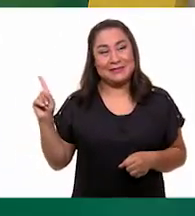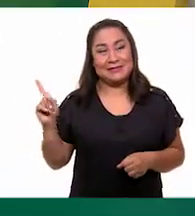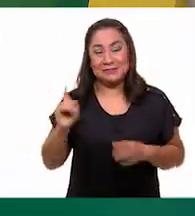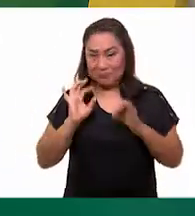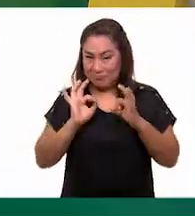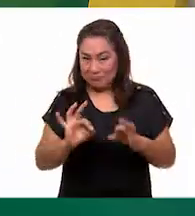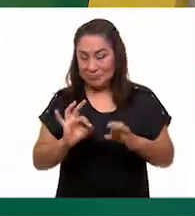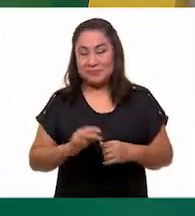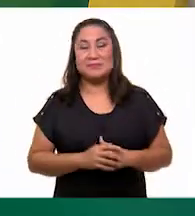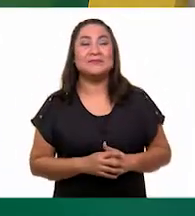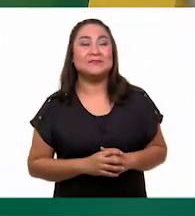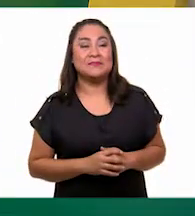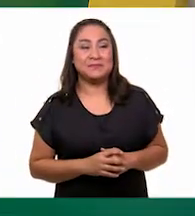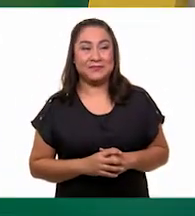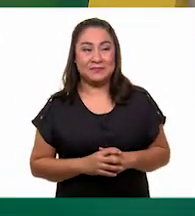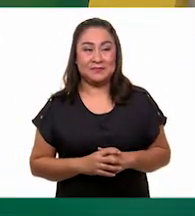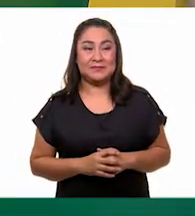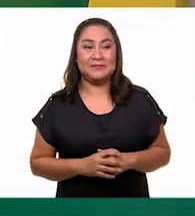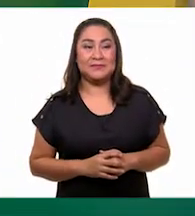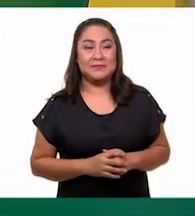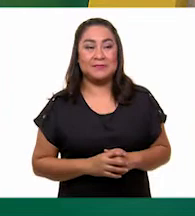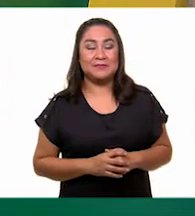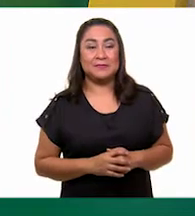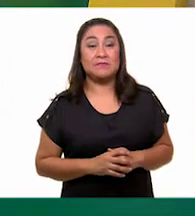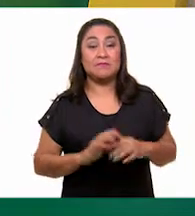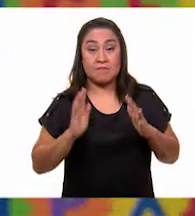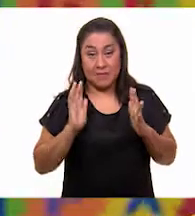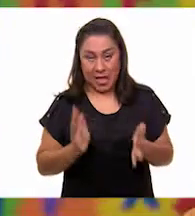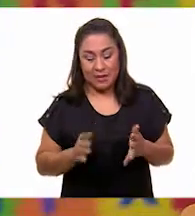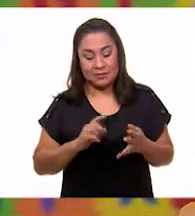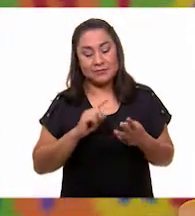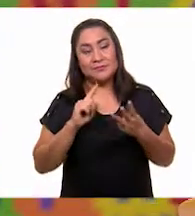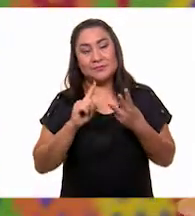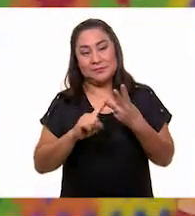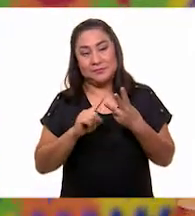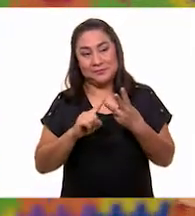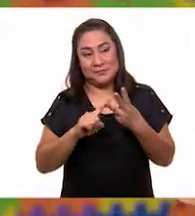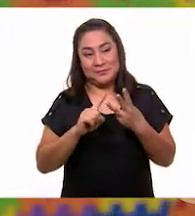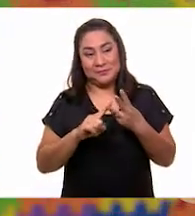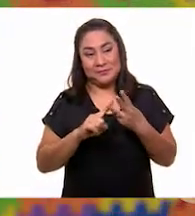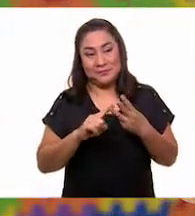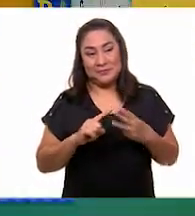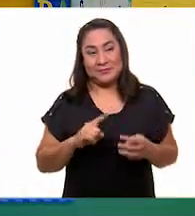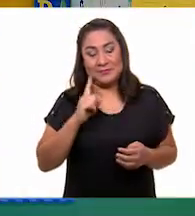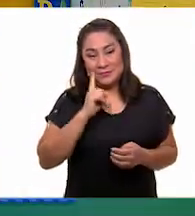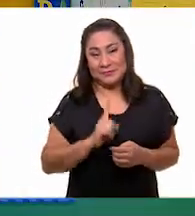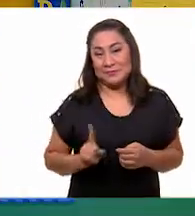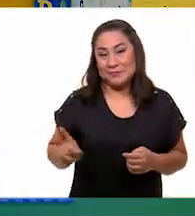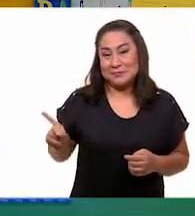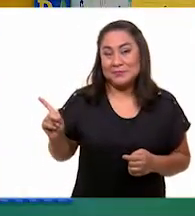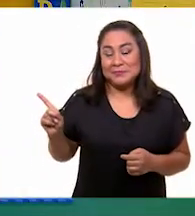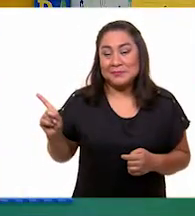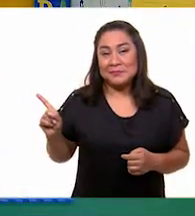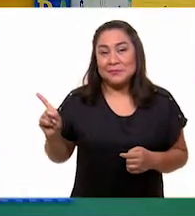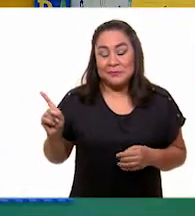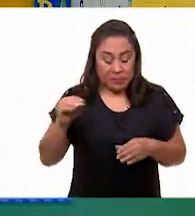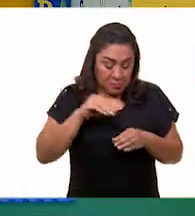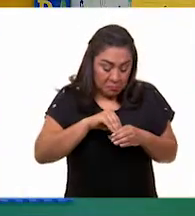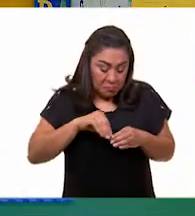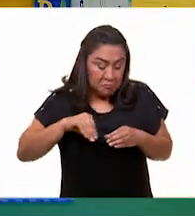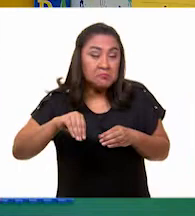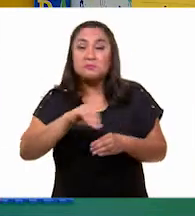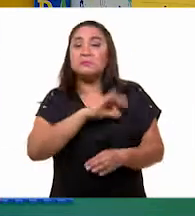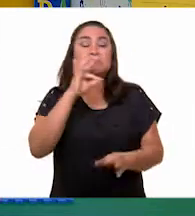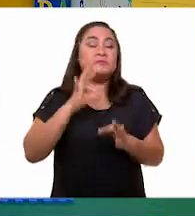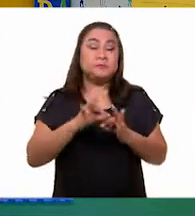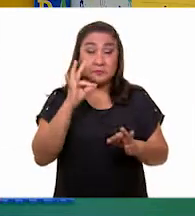bien. Ahí está. También ya llené el segundo recipiente. Ajá. Todos los